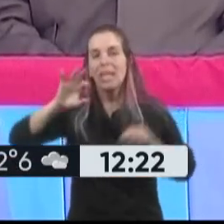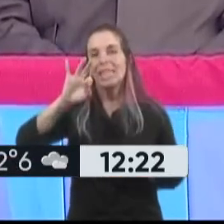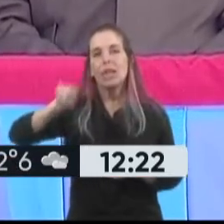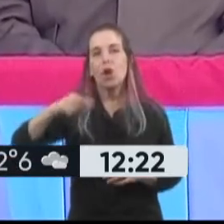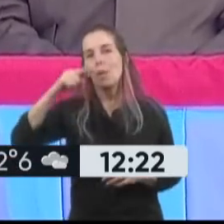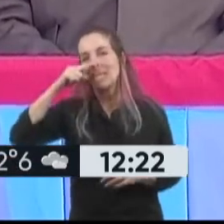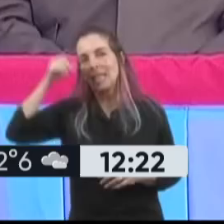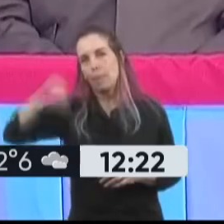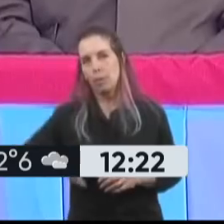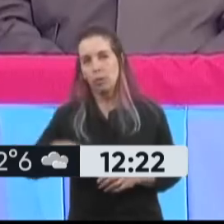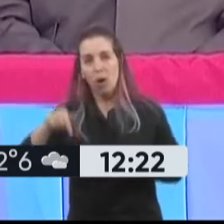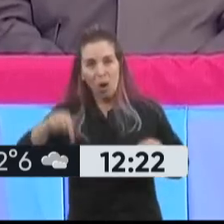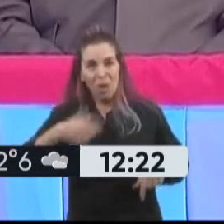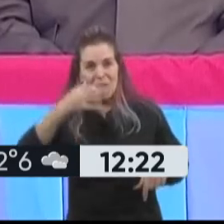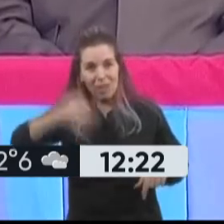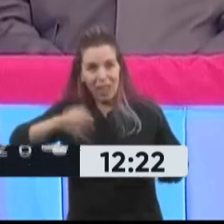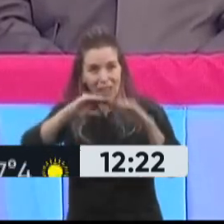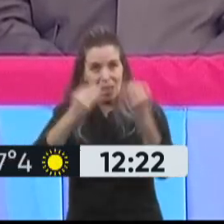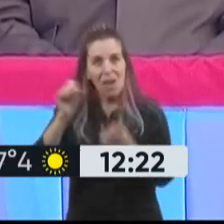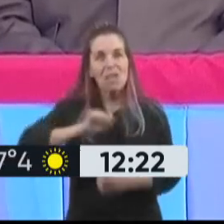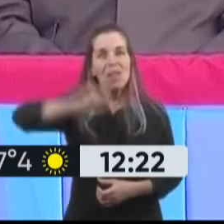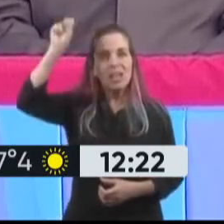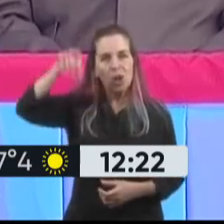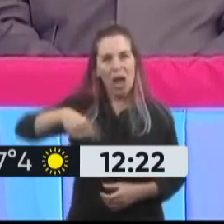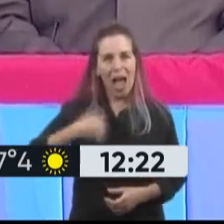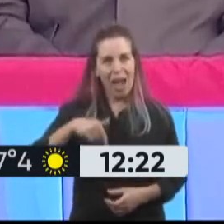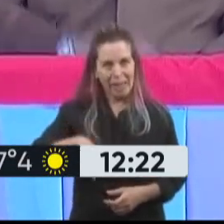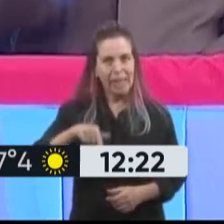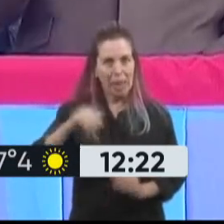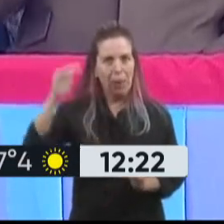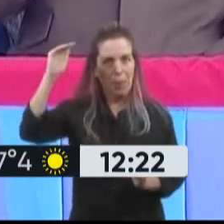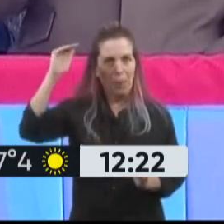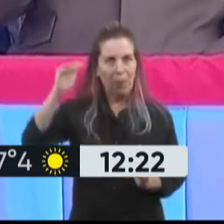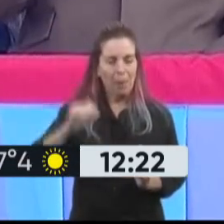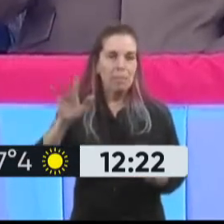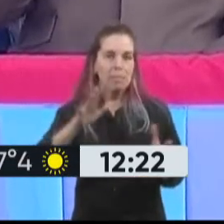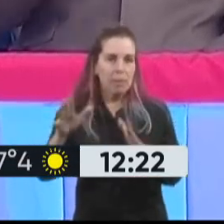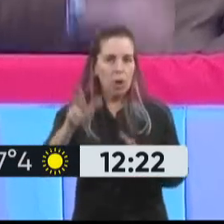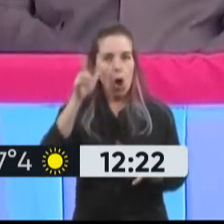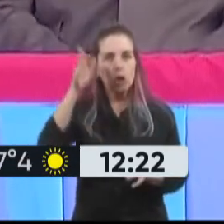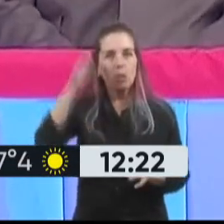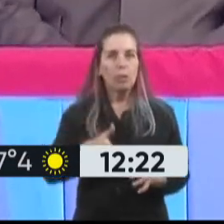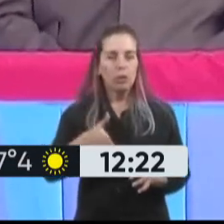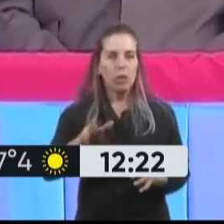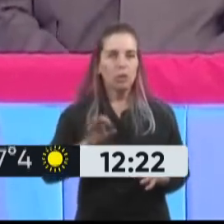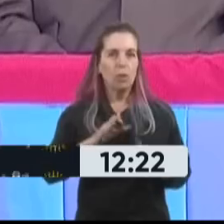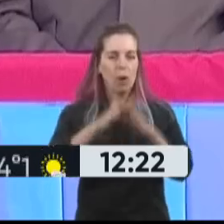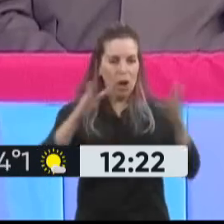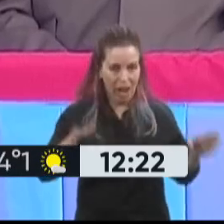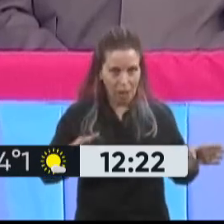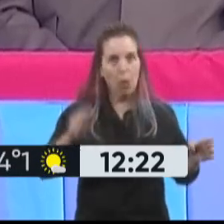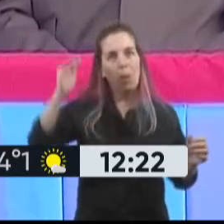Es decir, que hoy la verdadera inflación en Argentina viene viajando al 8% anual y va a